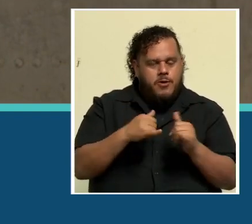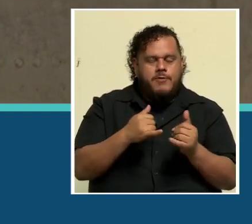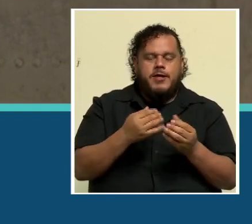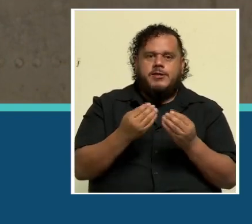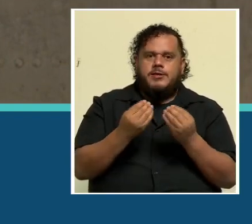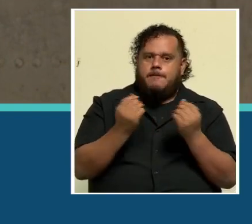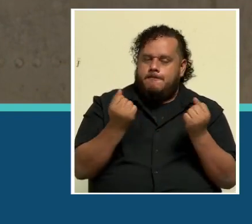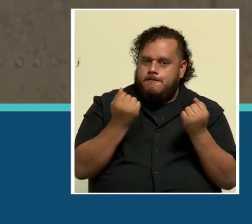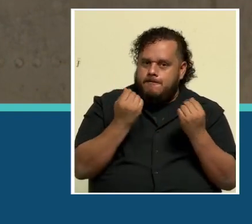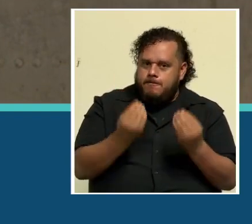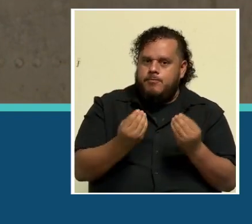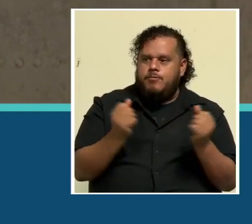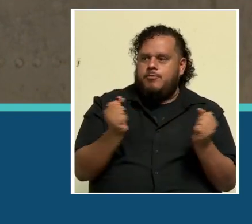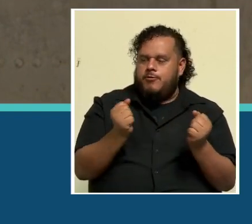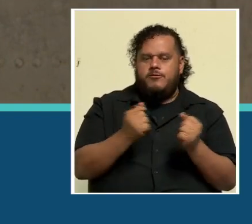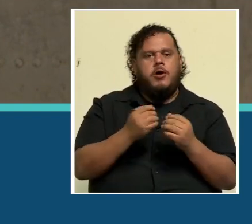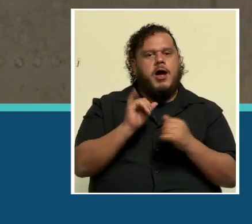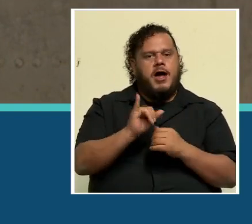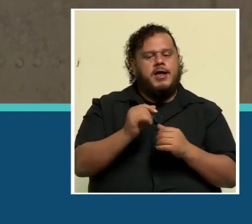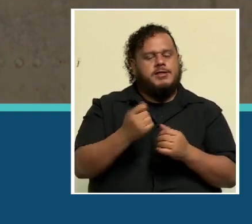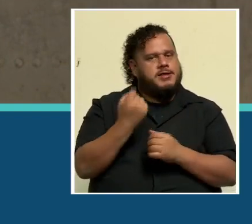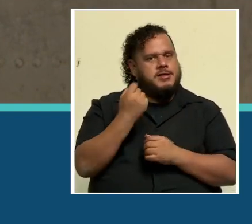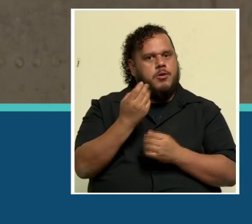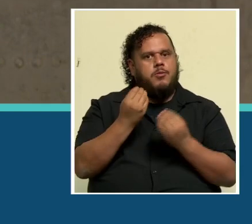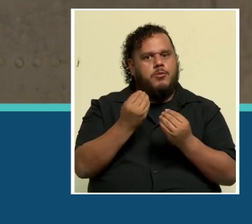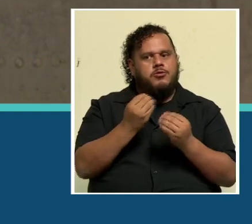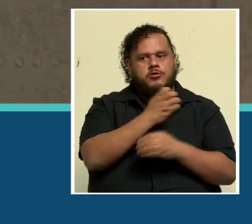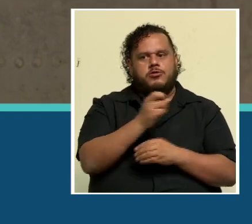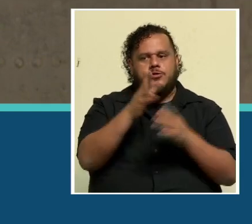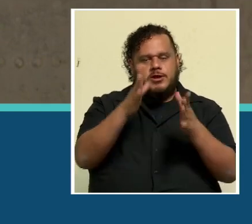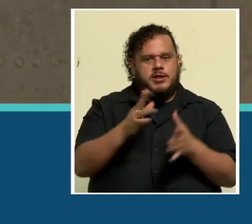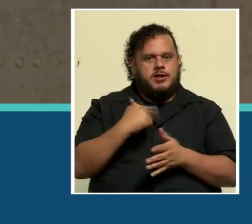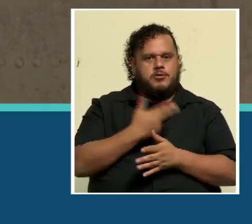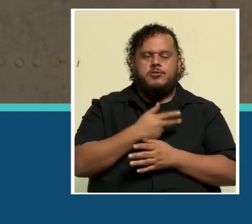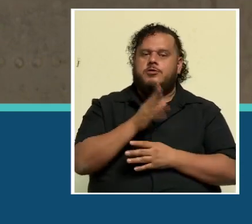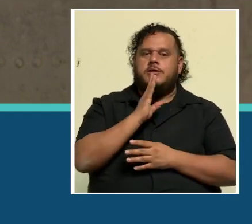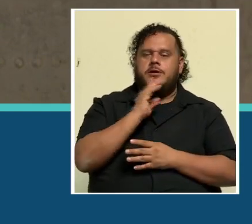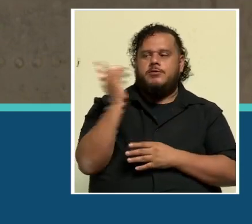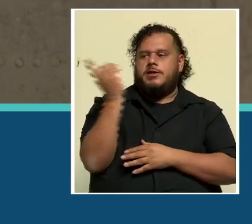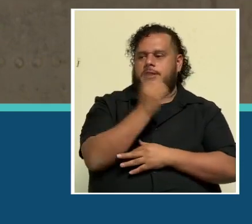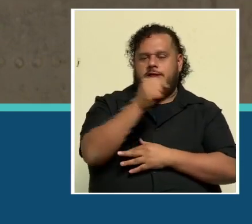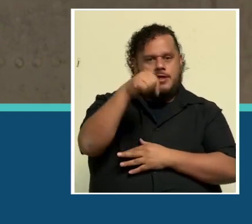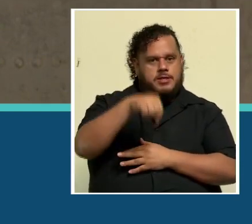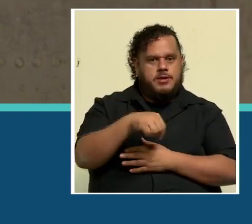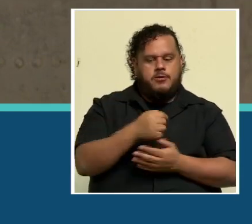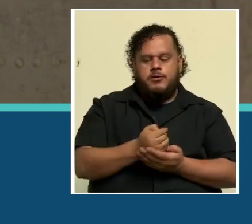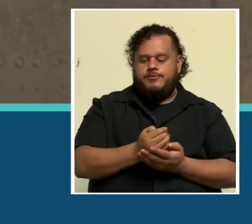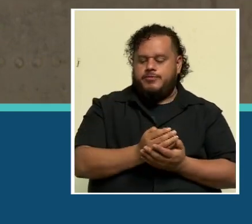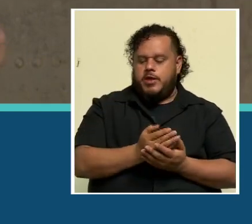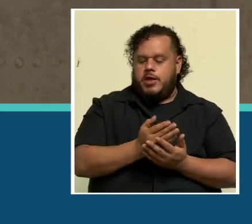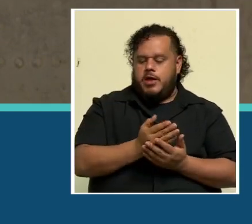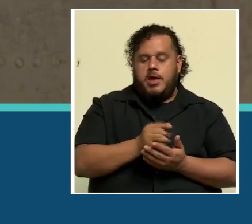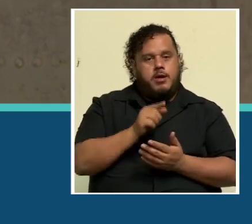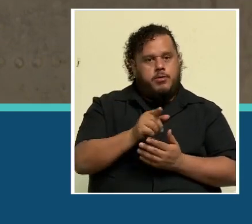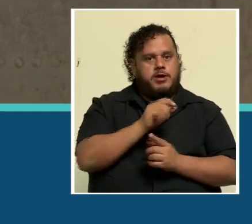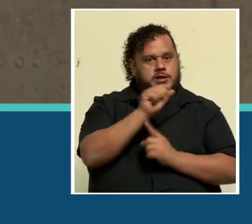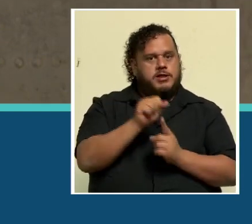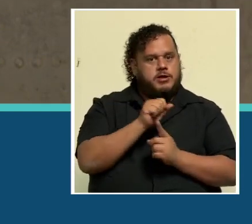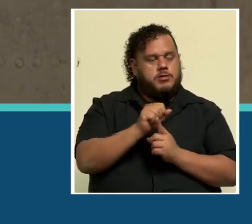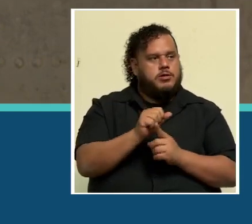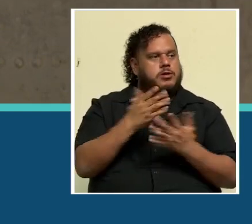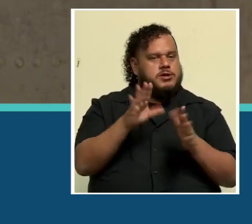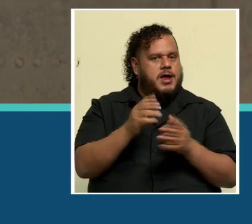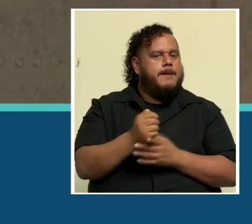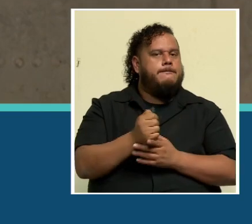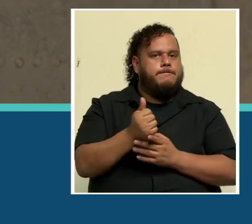frío. Así lo dieron a entender varios costarricenses con los que tuvimos la oportunidad de hablar el día de hoy por esta situación. Ya